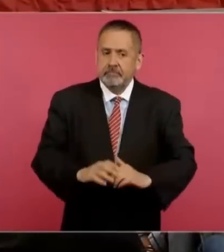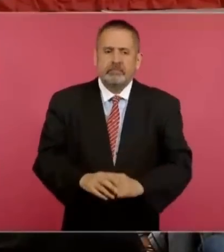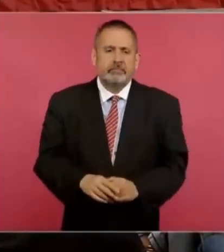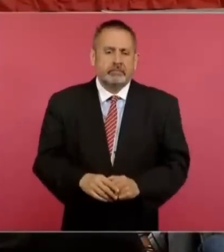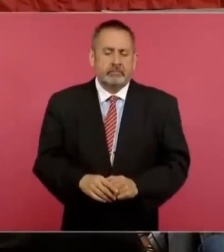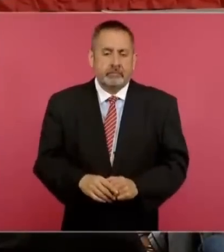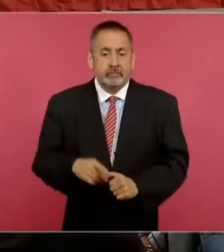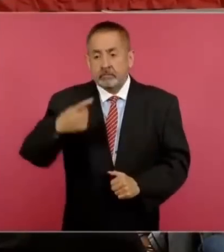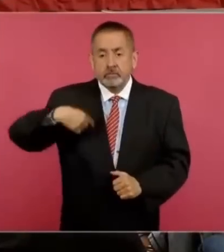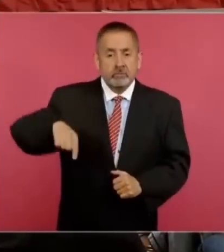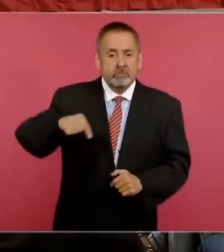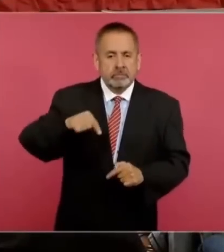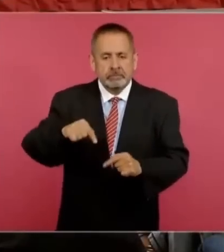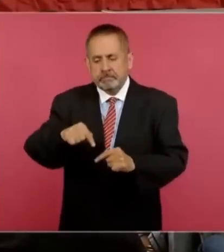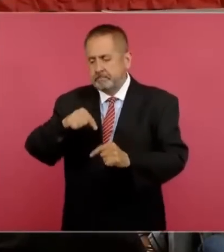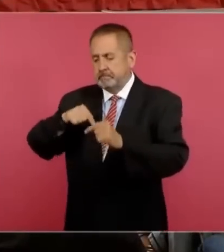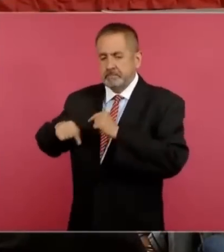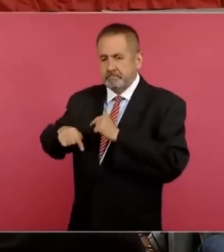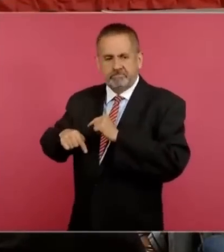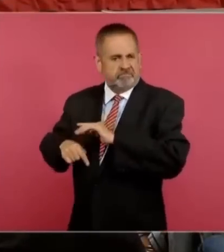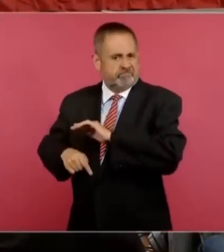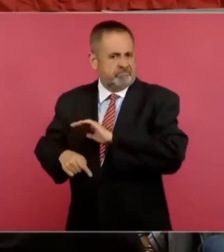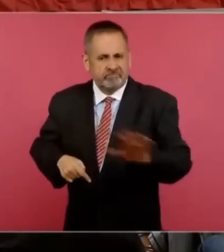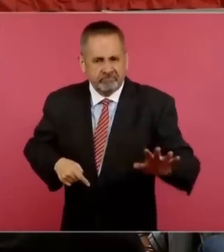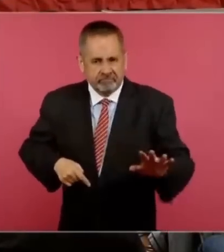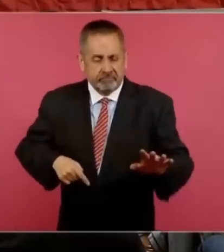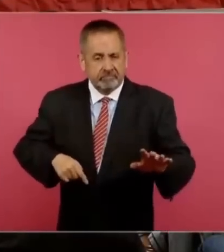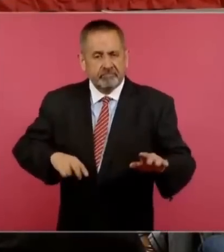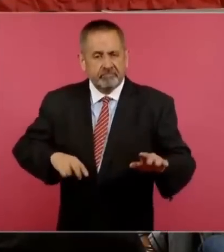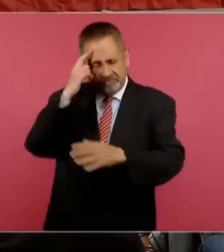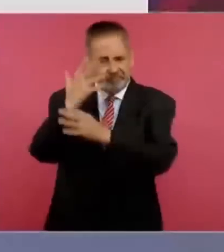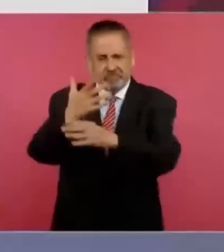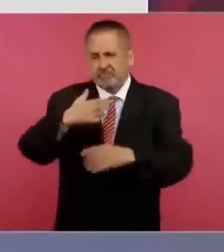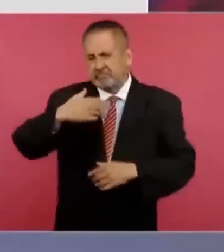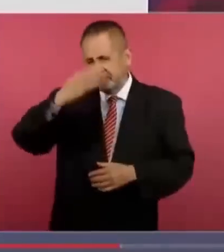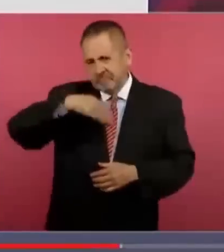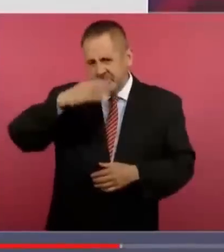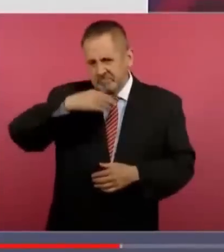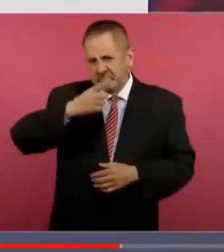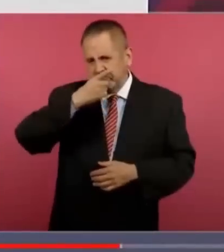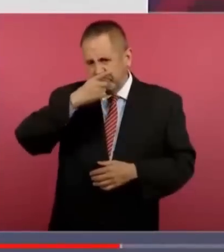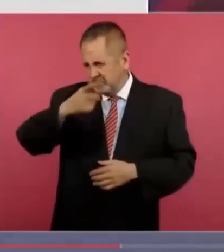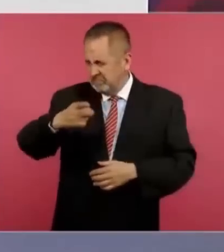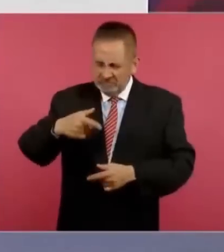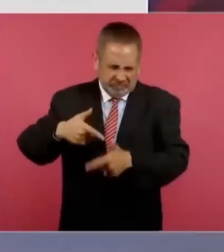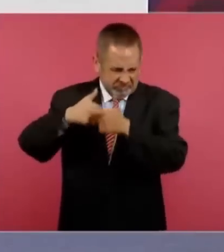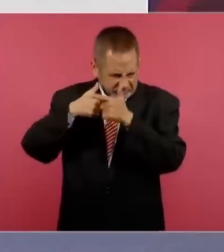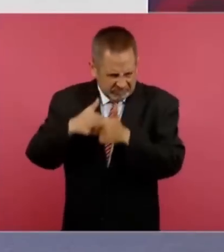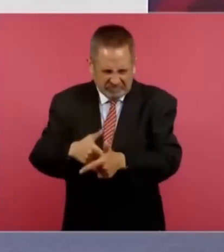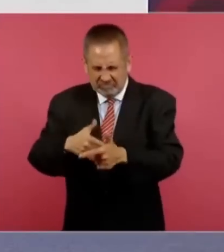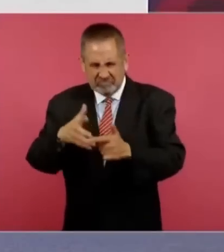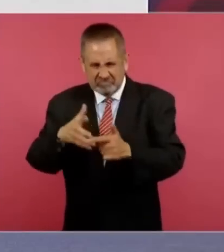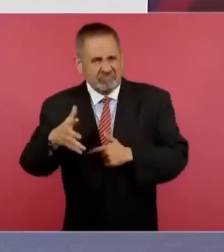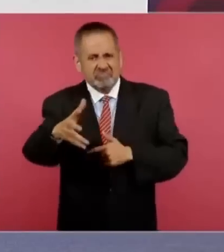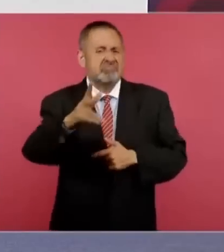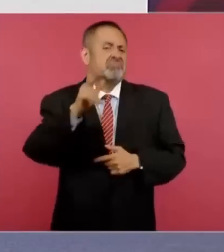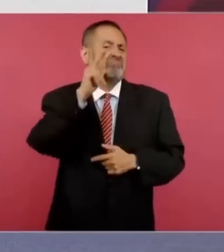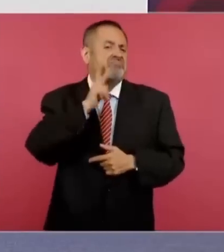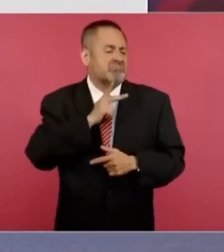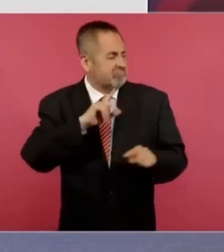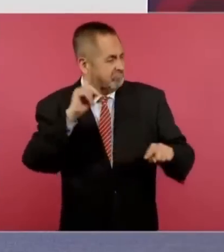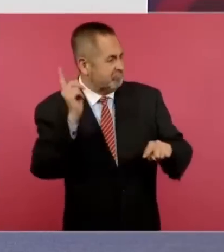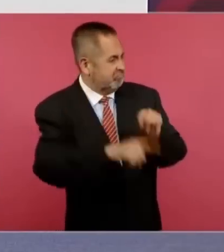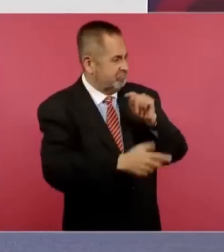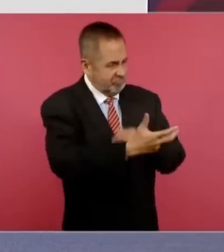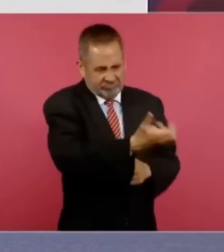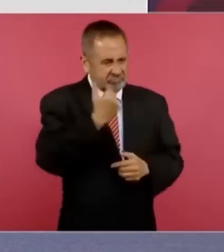Ni un paso atrás fue la consigna de don Lázaro Cárdenas del Río al nacionalizar nuestro petróleo. Hoy